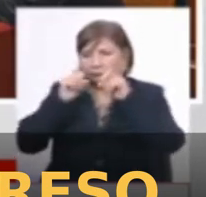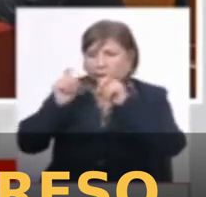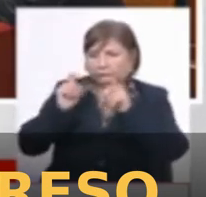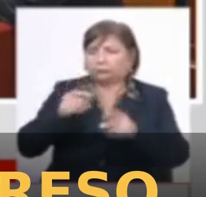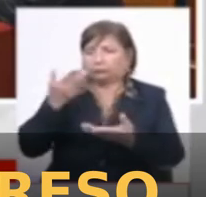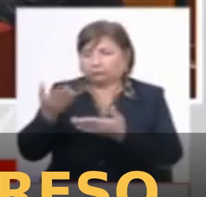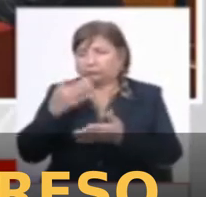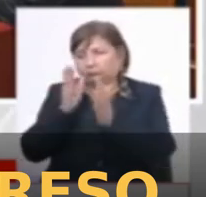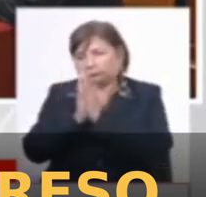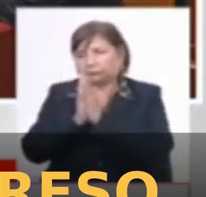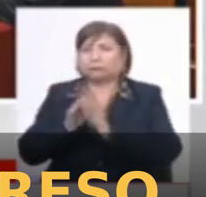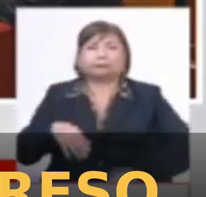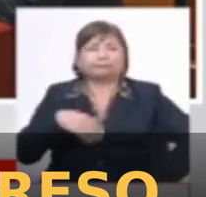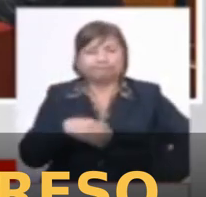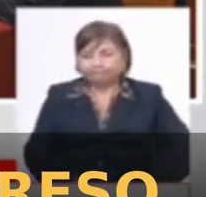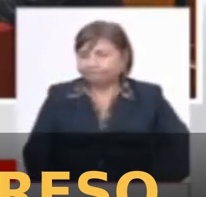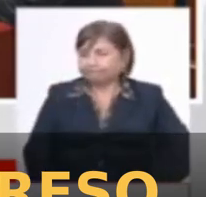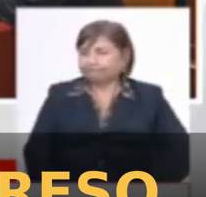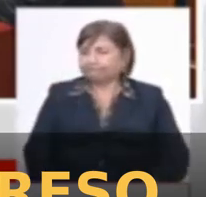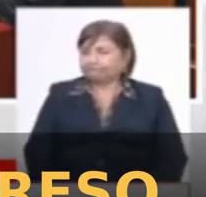realizando. Por favor.